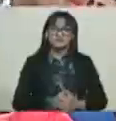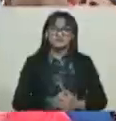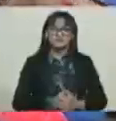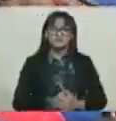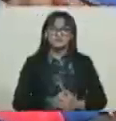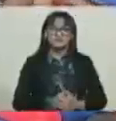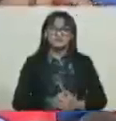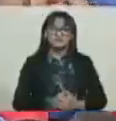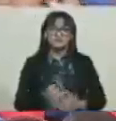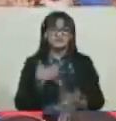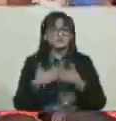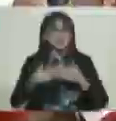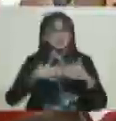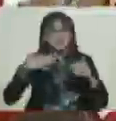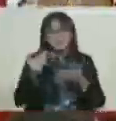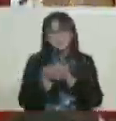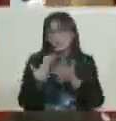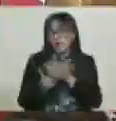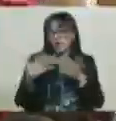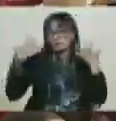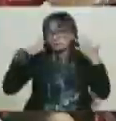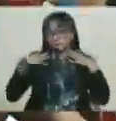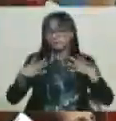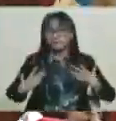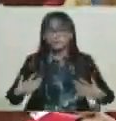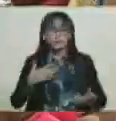si hay que enojarse nos mojamos